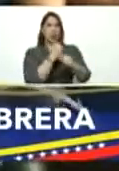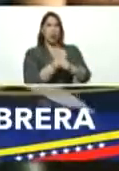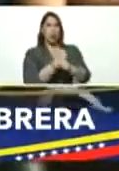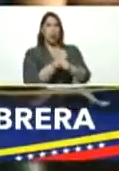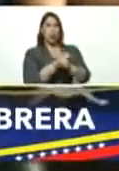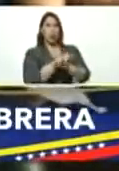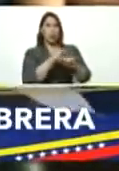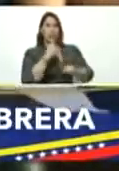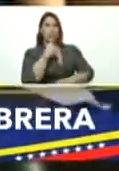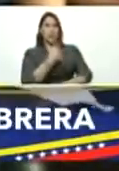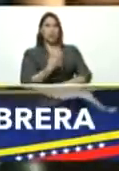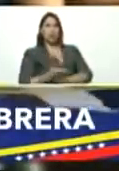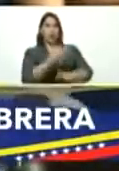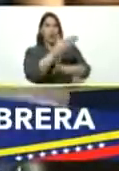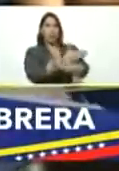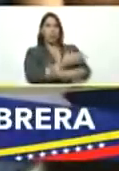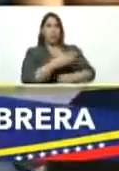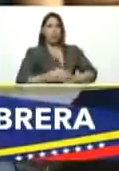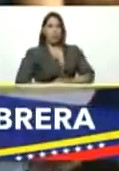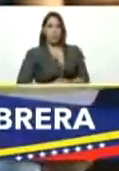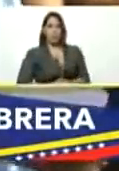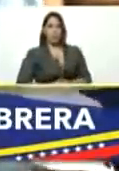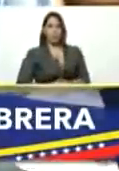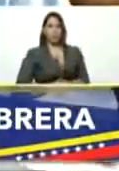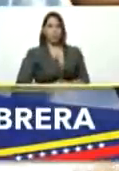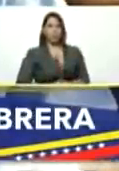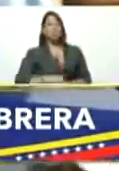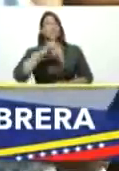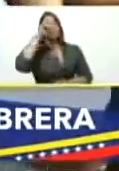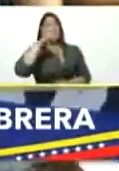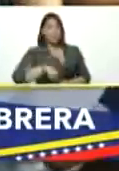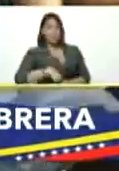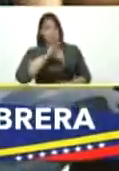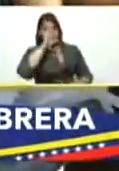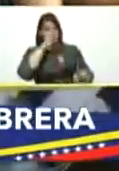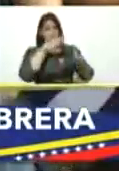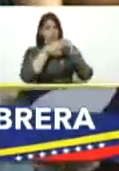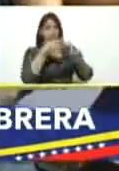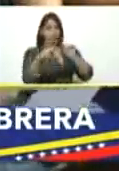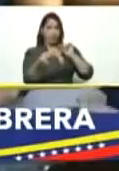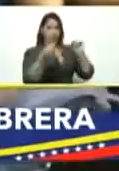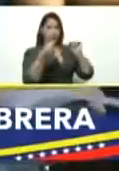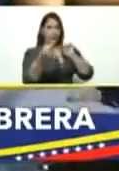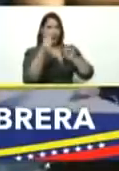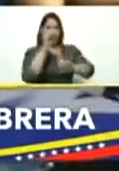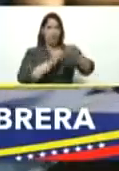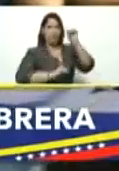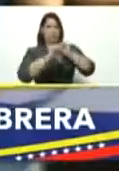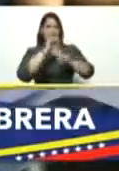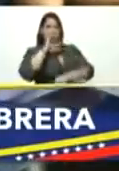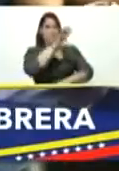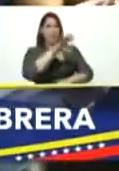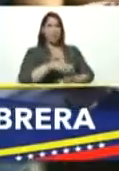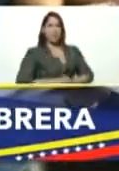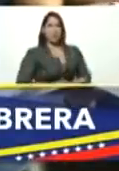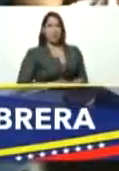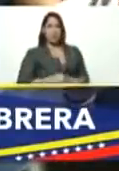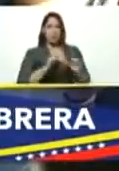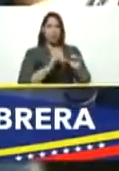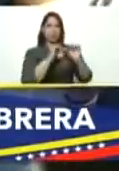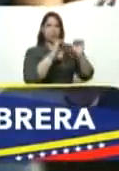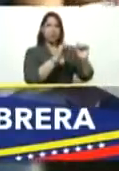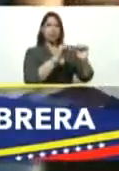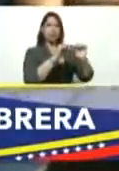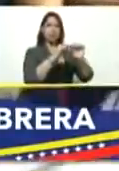en un momento determinado pero también vamos al debate de la defensa de la patria que sigue ciertos